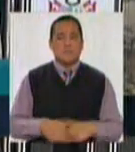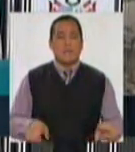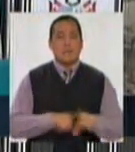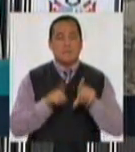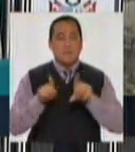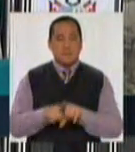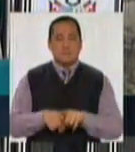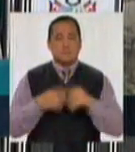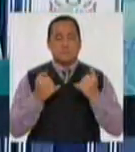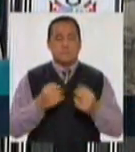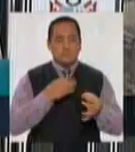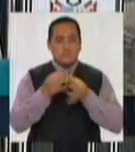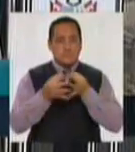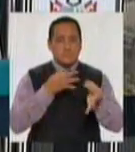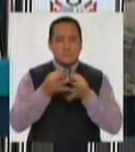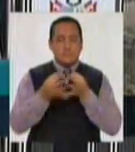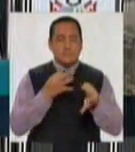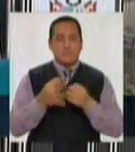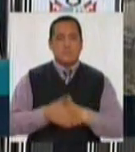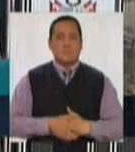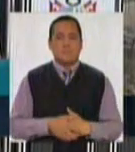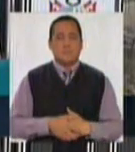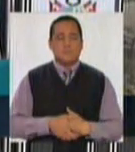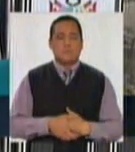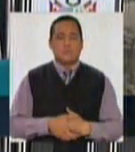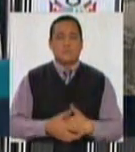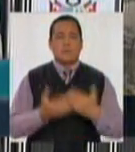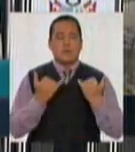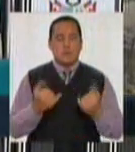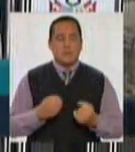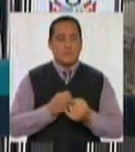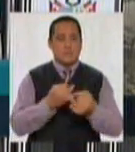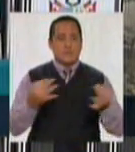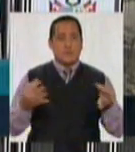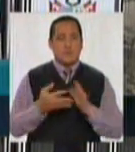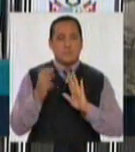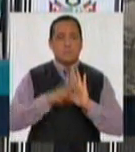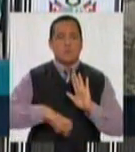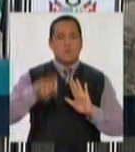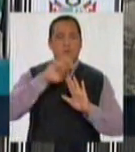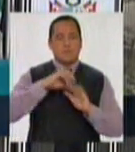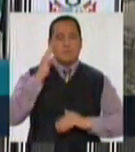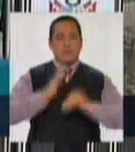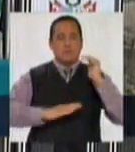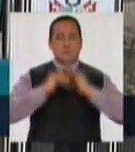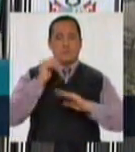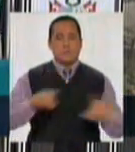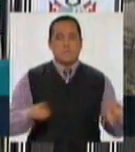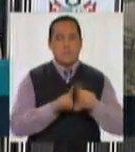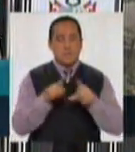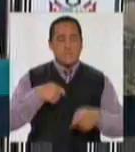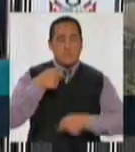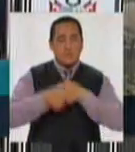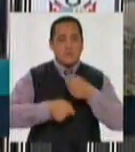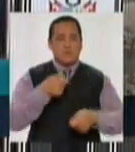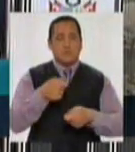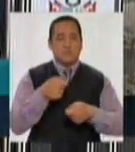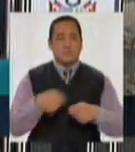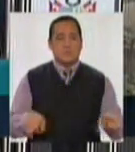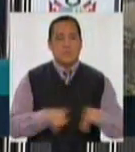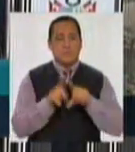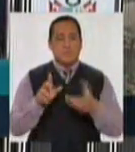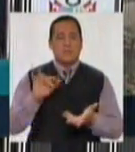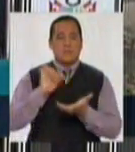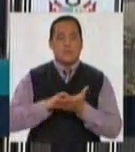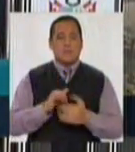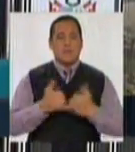También hemos señalado el conjunto de proyectos de infraestructura, proyectos de inversión, en el